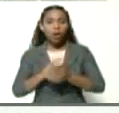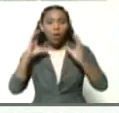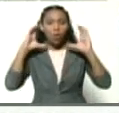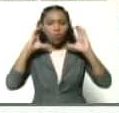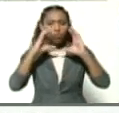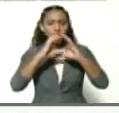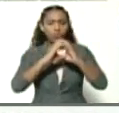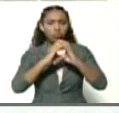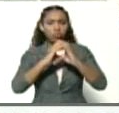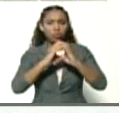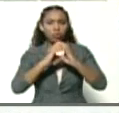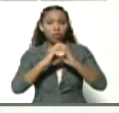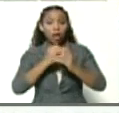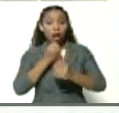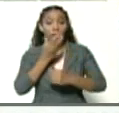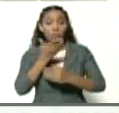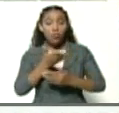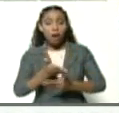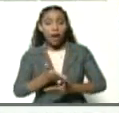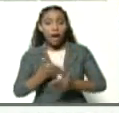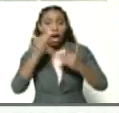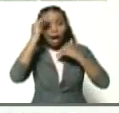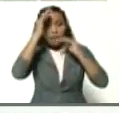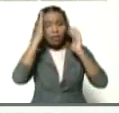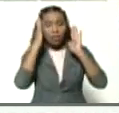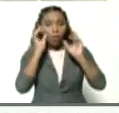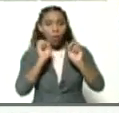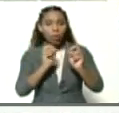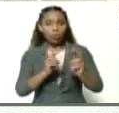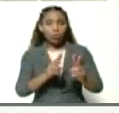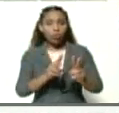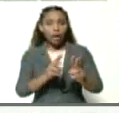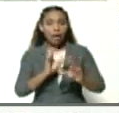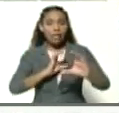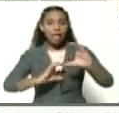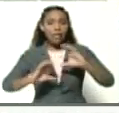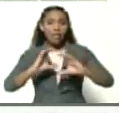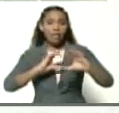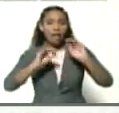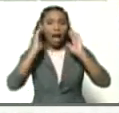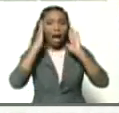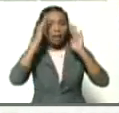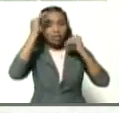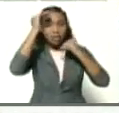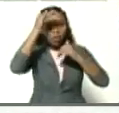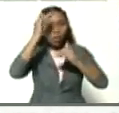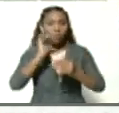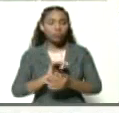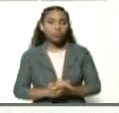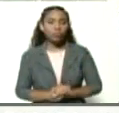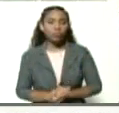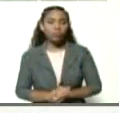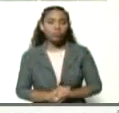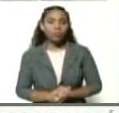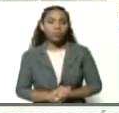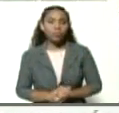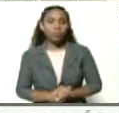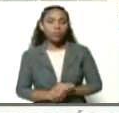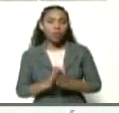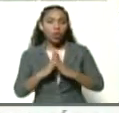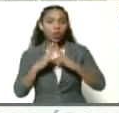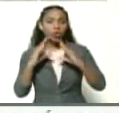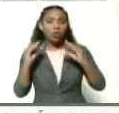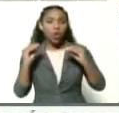concentrado. La buena atención, la oportuna y científica atención, con todos